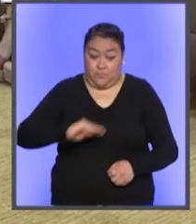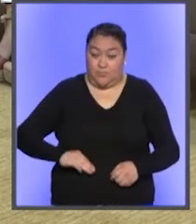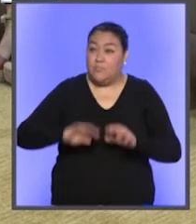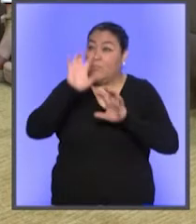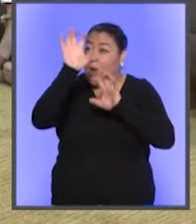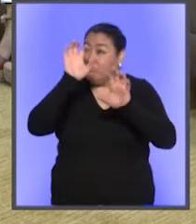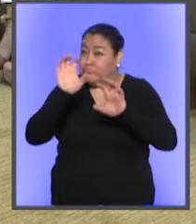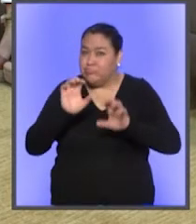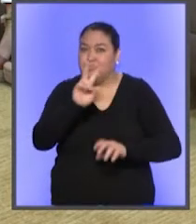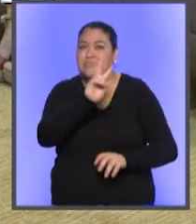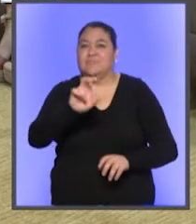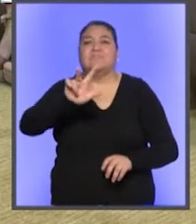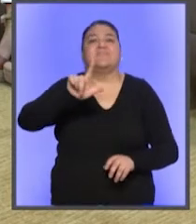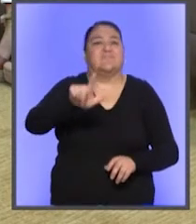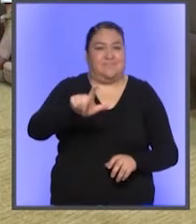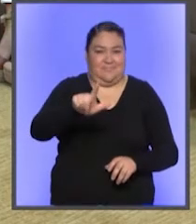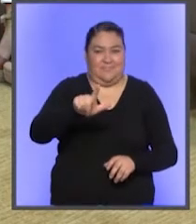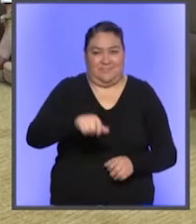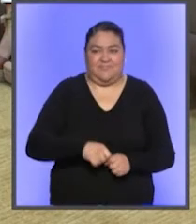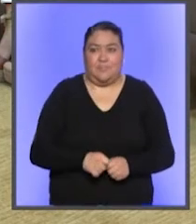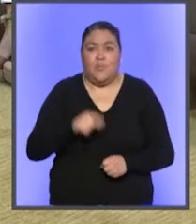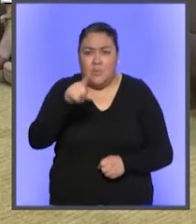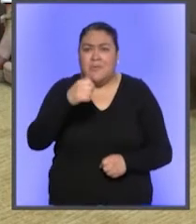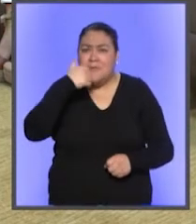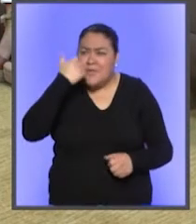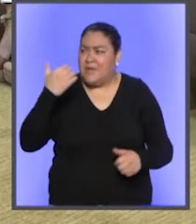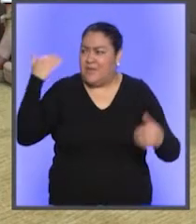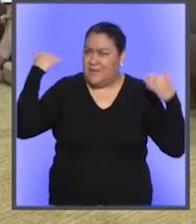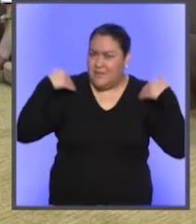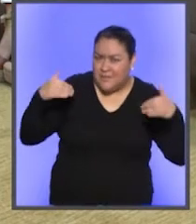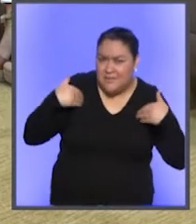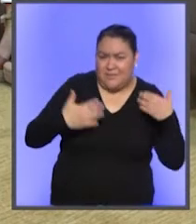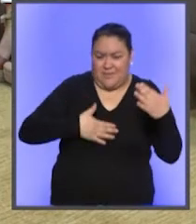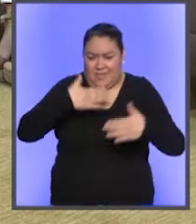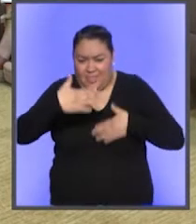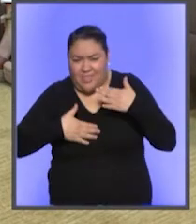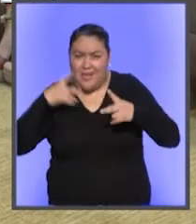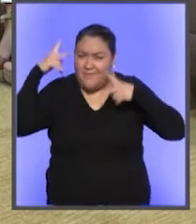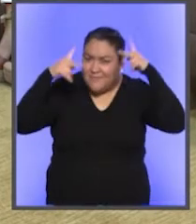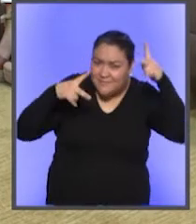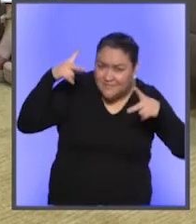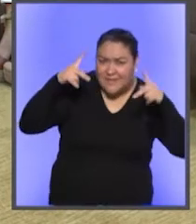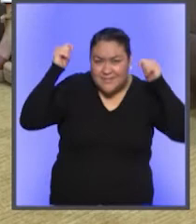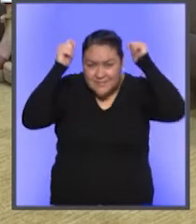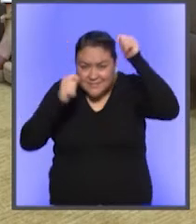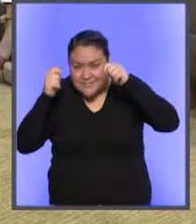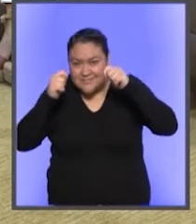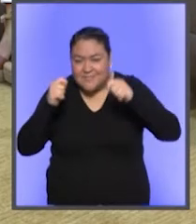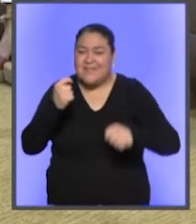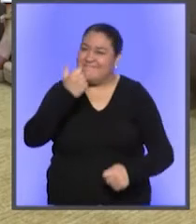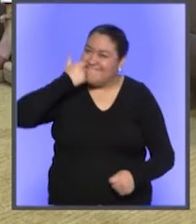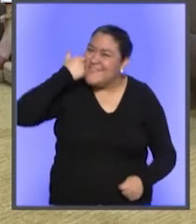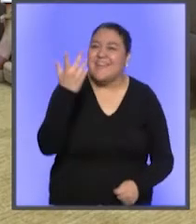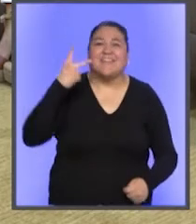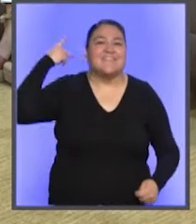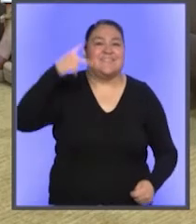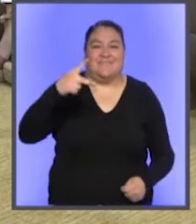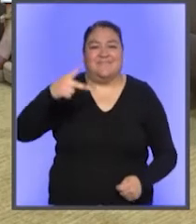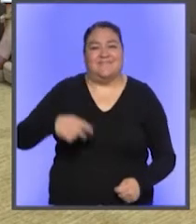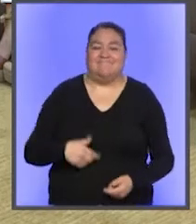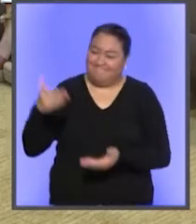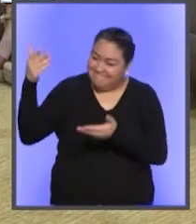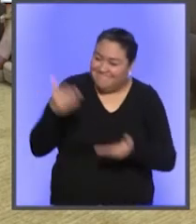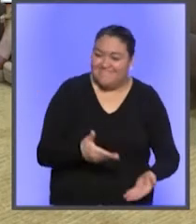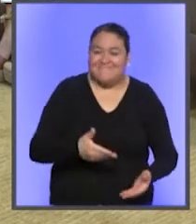2007 municipios y si tienen ganas de divertirse y tienes ganas de turistear tienen ganas de Puebla